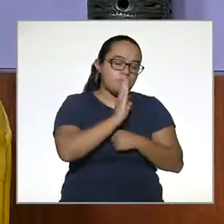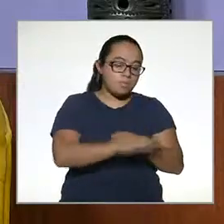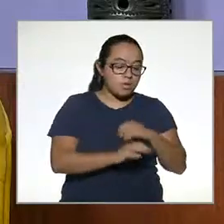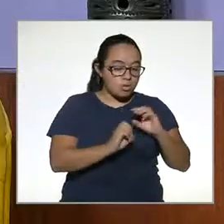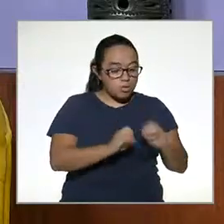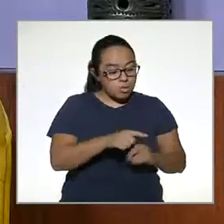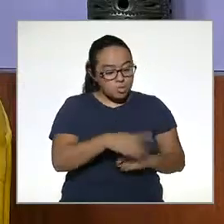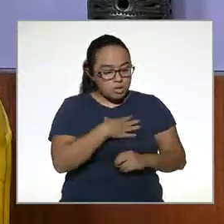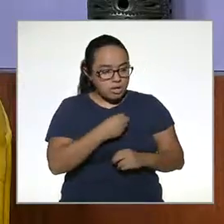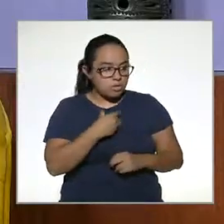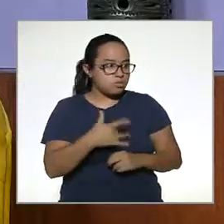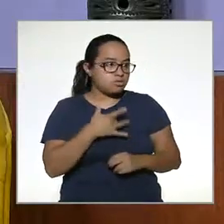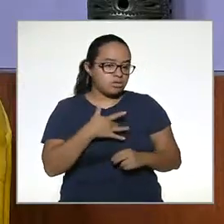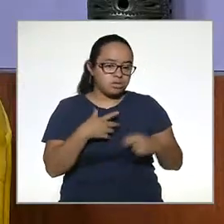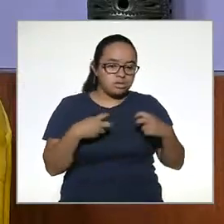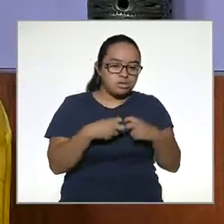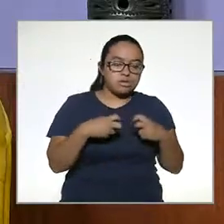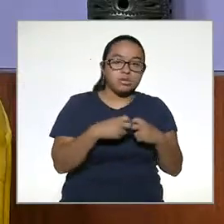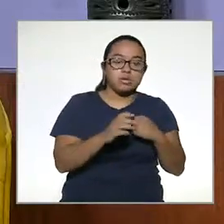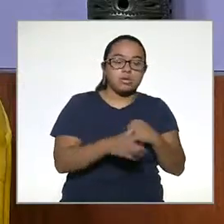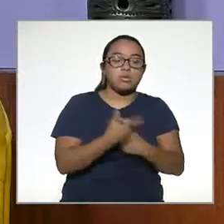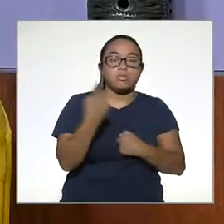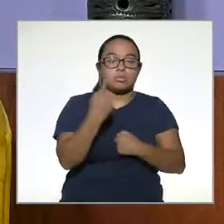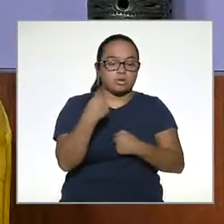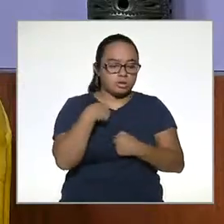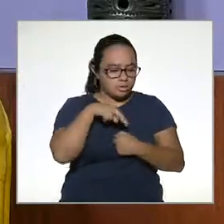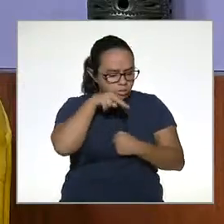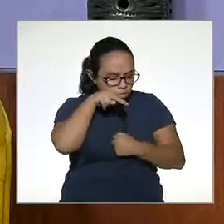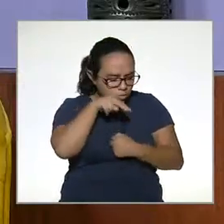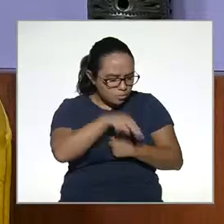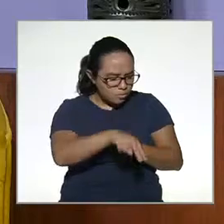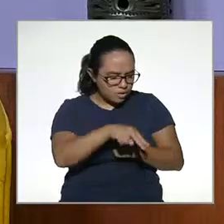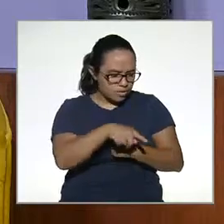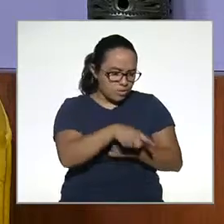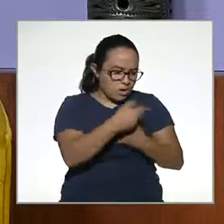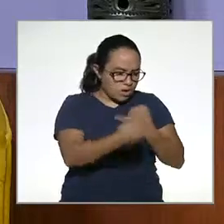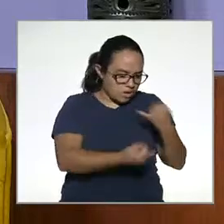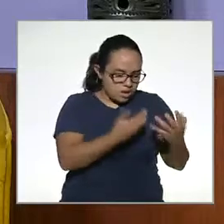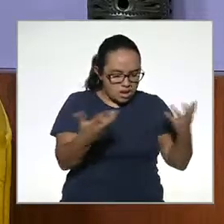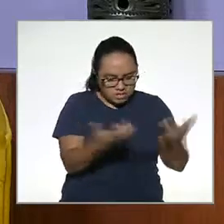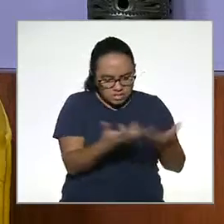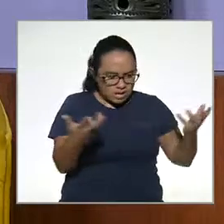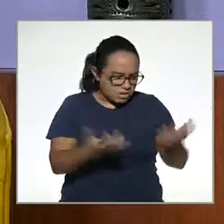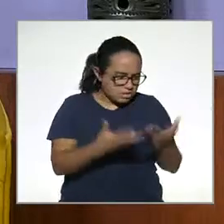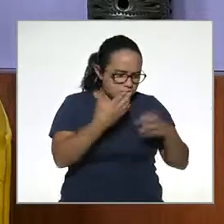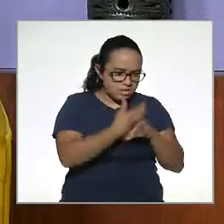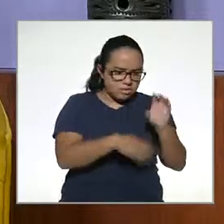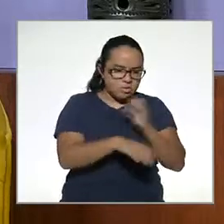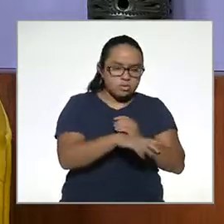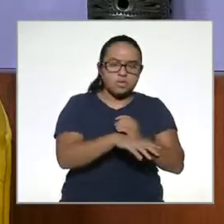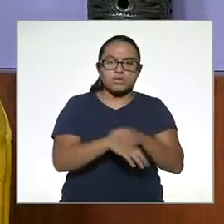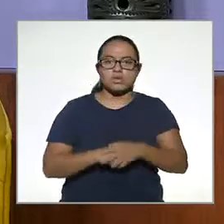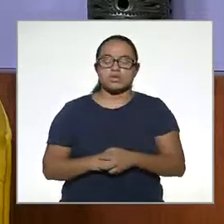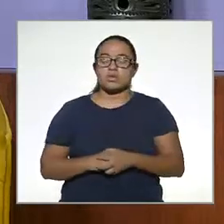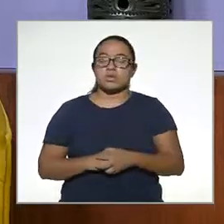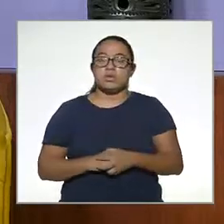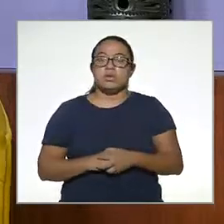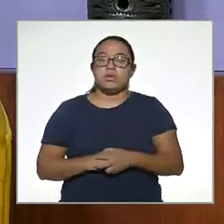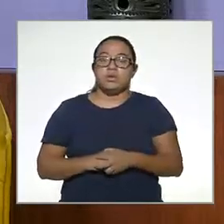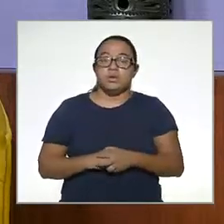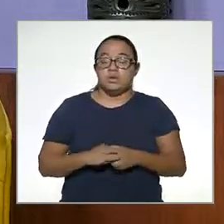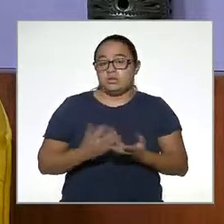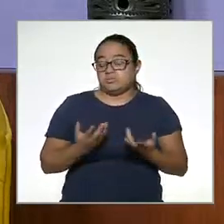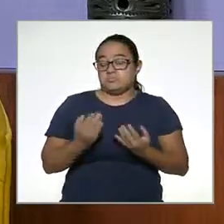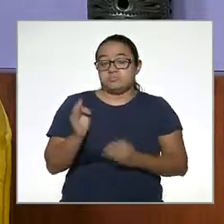hijo es ansioso porque lo veo también un niño que no para de hacer cosas, o un niño que no para, tampoco es algo que podemos decir,